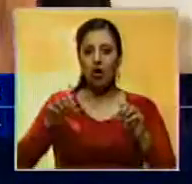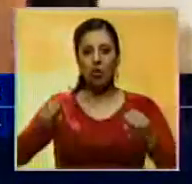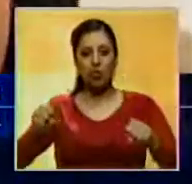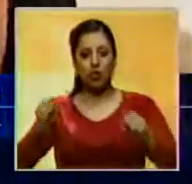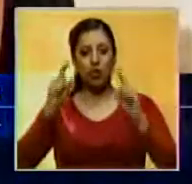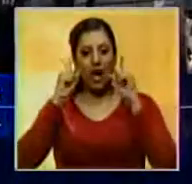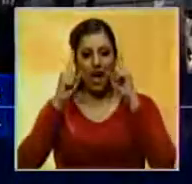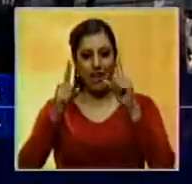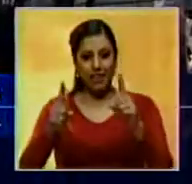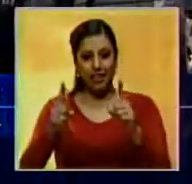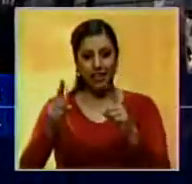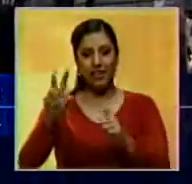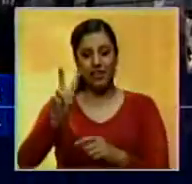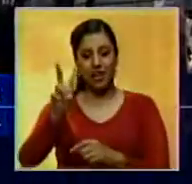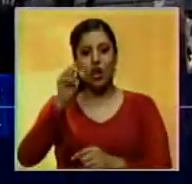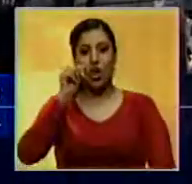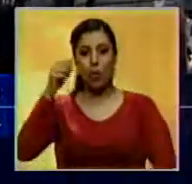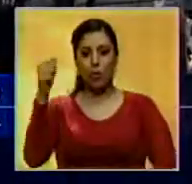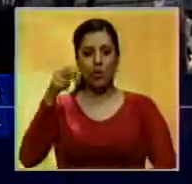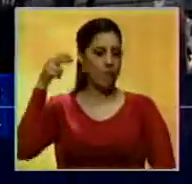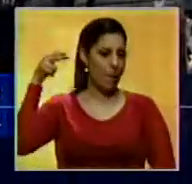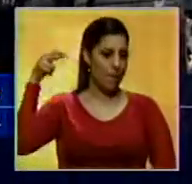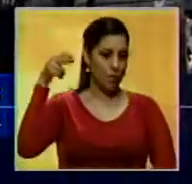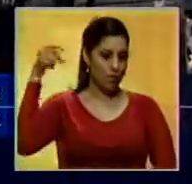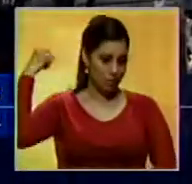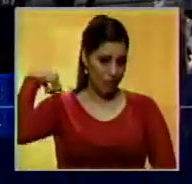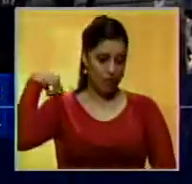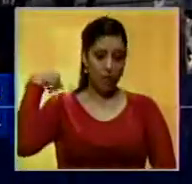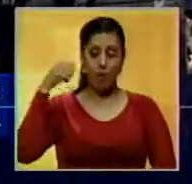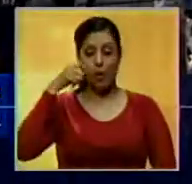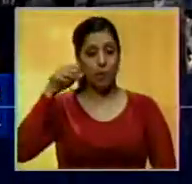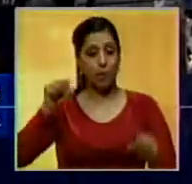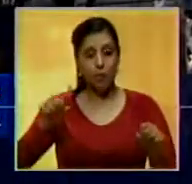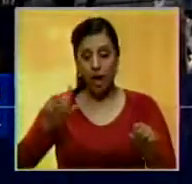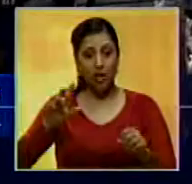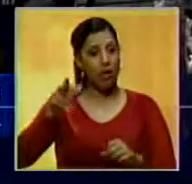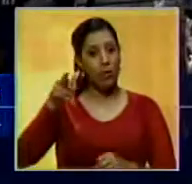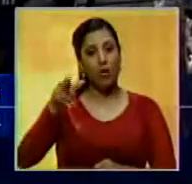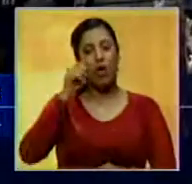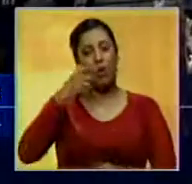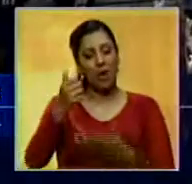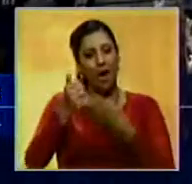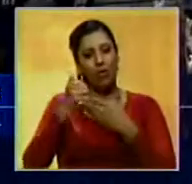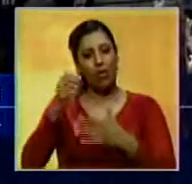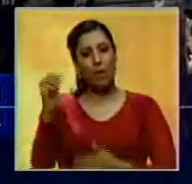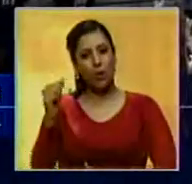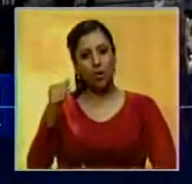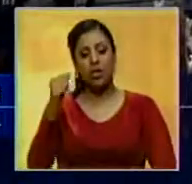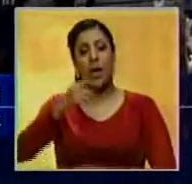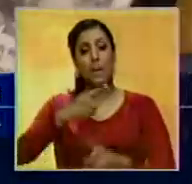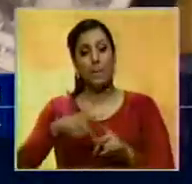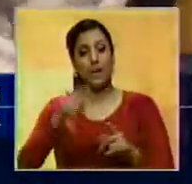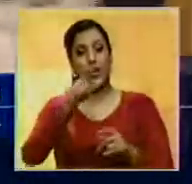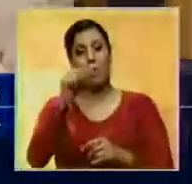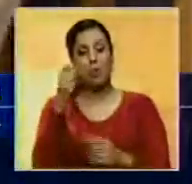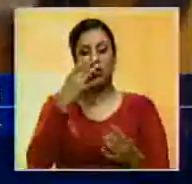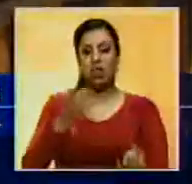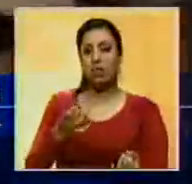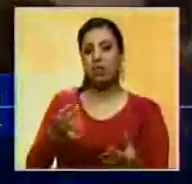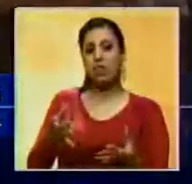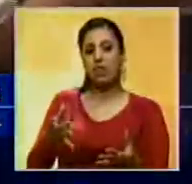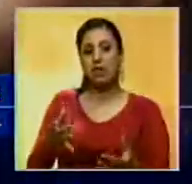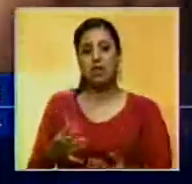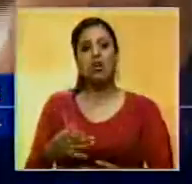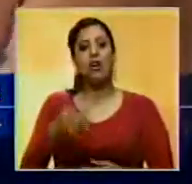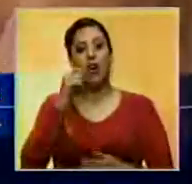alcabala en la avenida La Armada, le dispararon por la espalda al no detenerse. La víctima pidió ayuda a los uniformados, pero según allegados, no le prestaron el